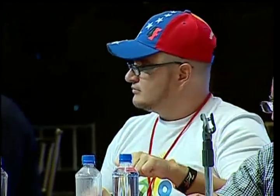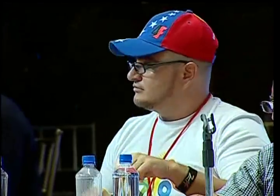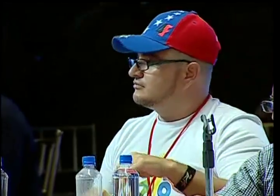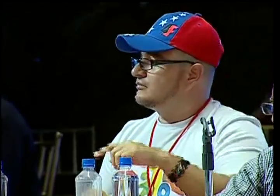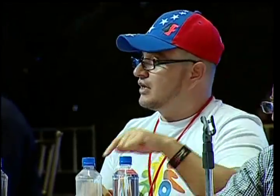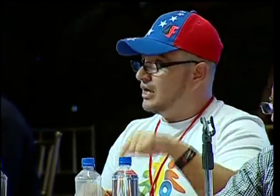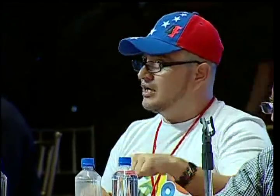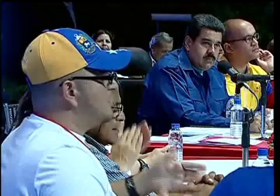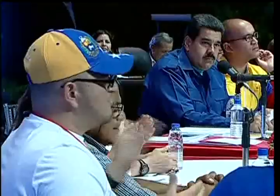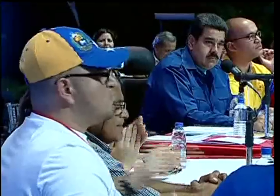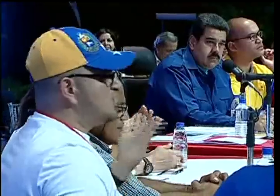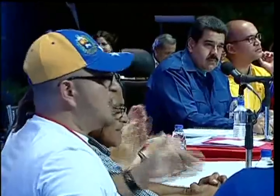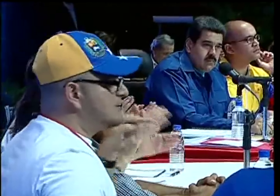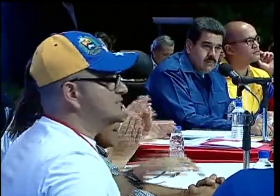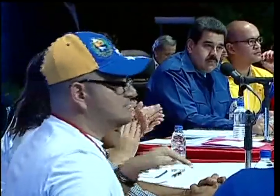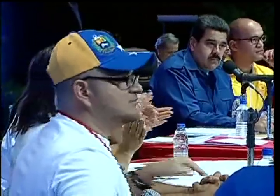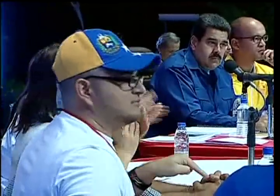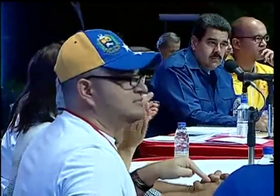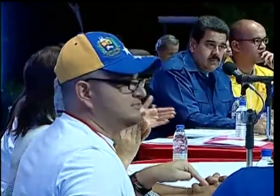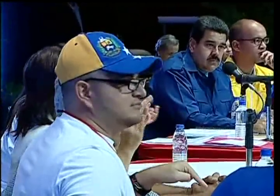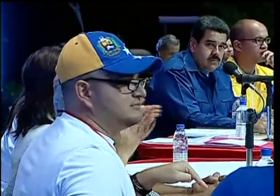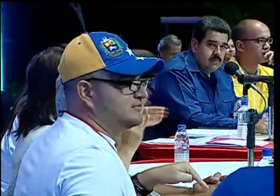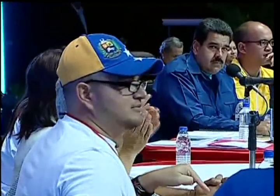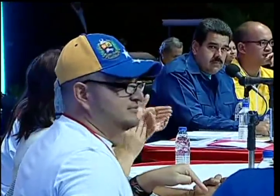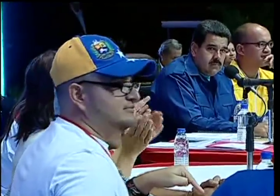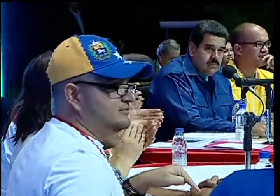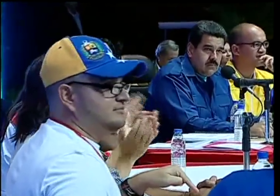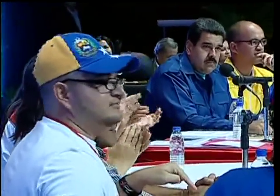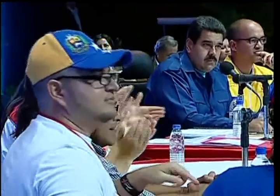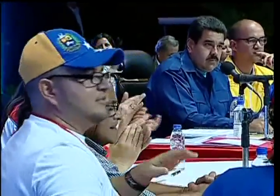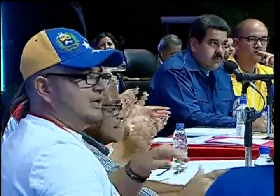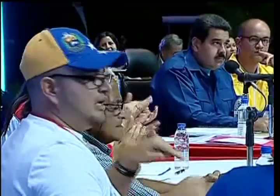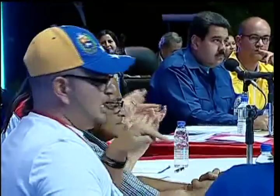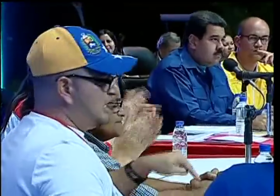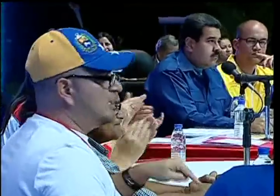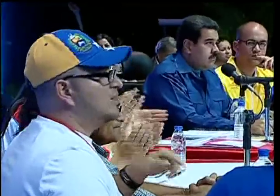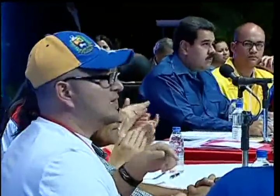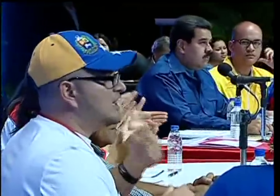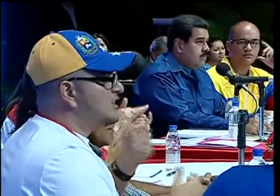por eso. Es importante.